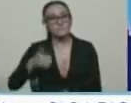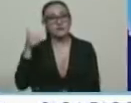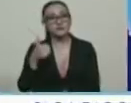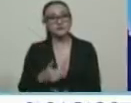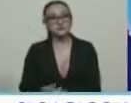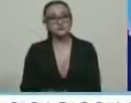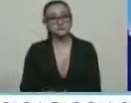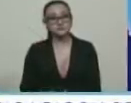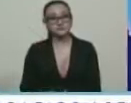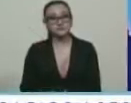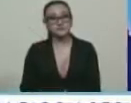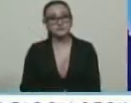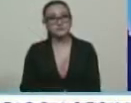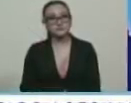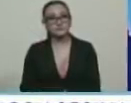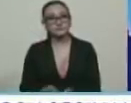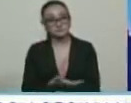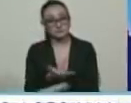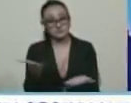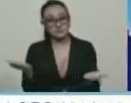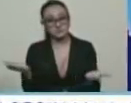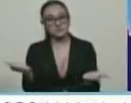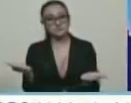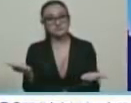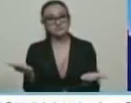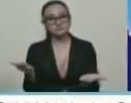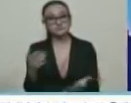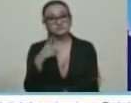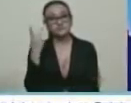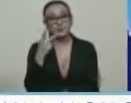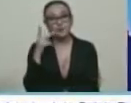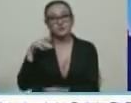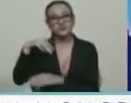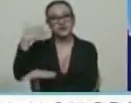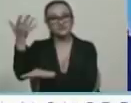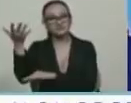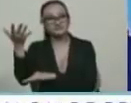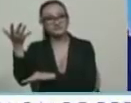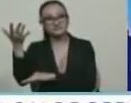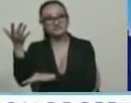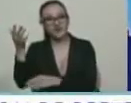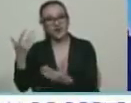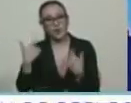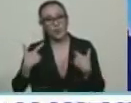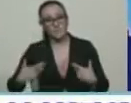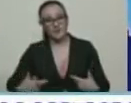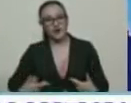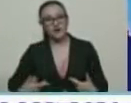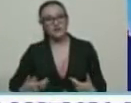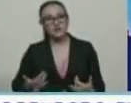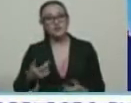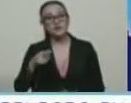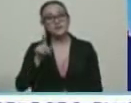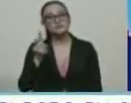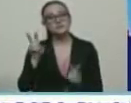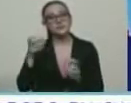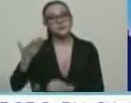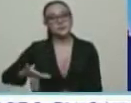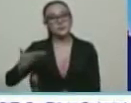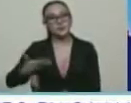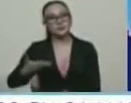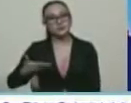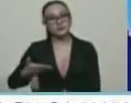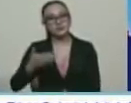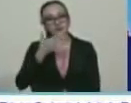Señores, amigos, nuestra política exterior humano tiene un factor importante, una